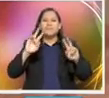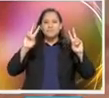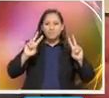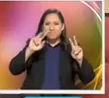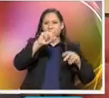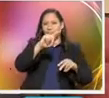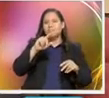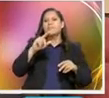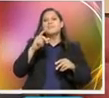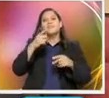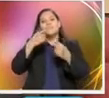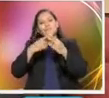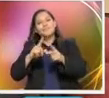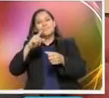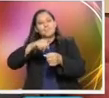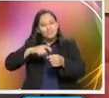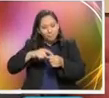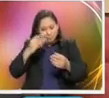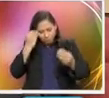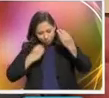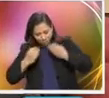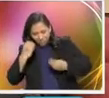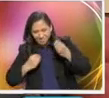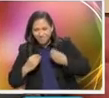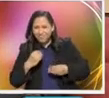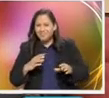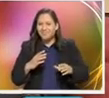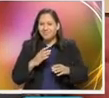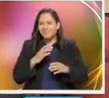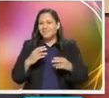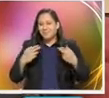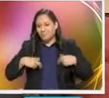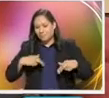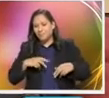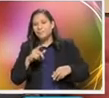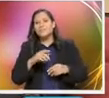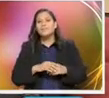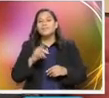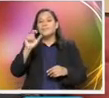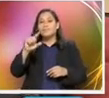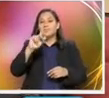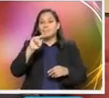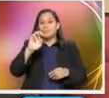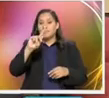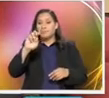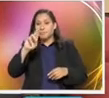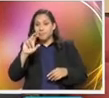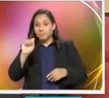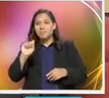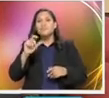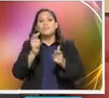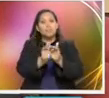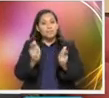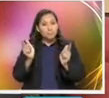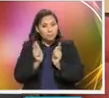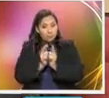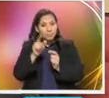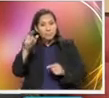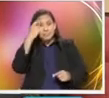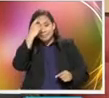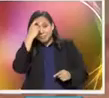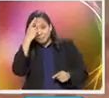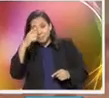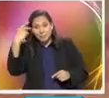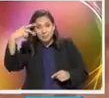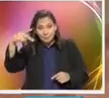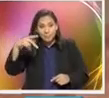toda esta cuestión de los colores, de hacer... es decir, la Sgt. Pepper Lonely Hearts Club Band es una banda, o sea, que ellos se inventan, es